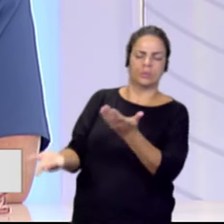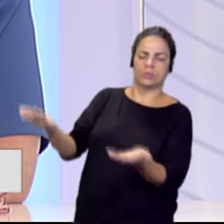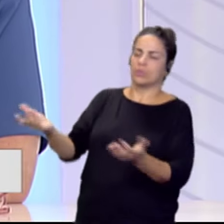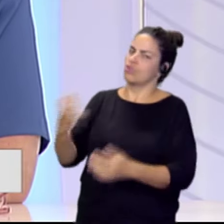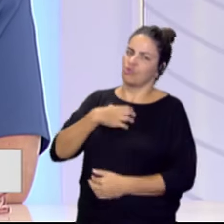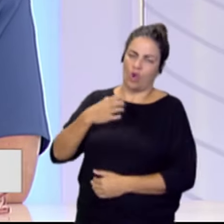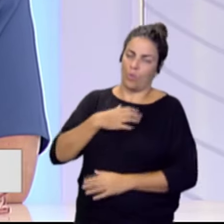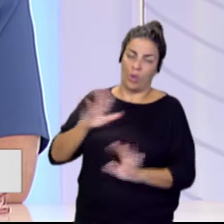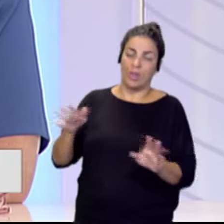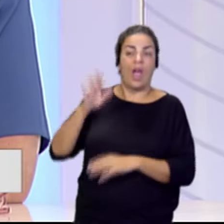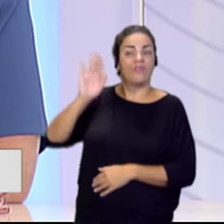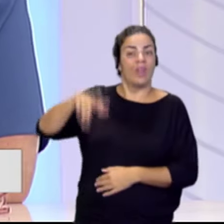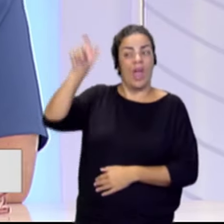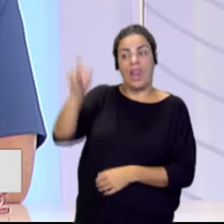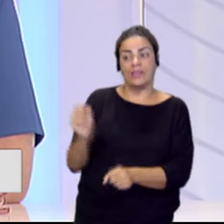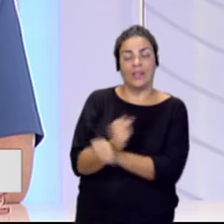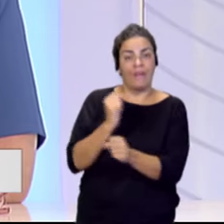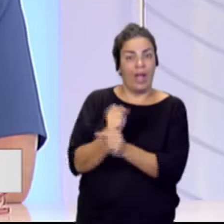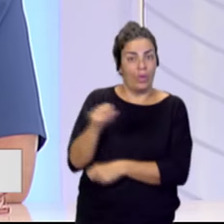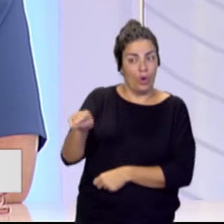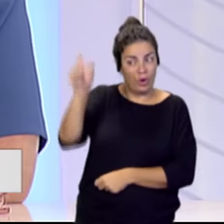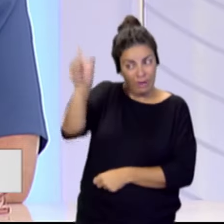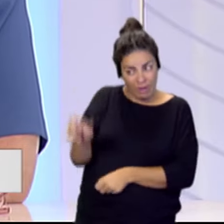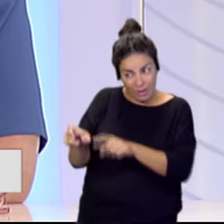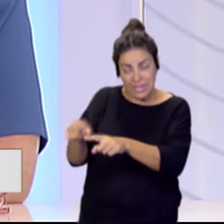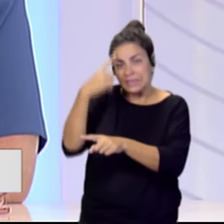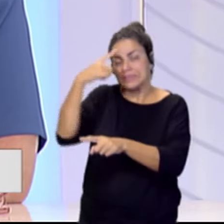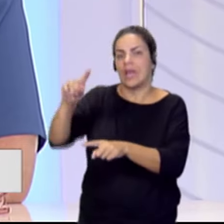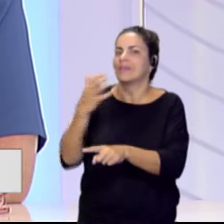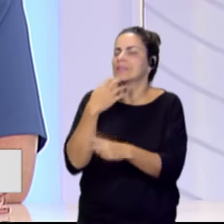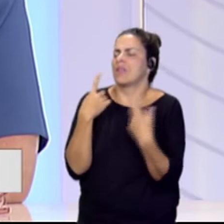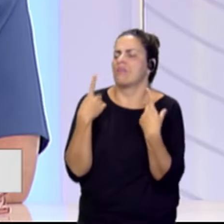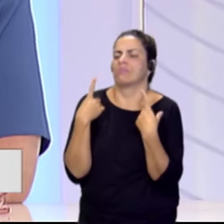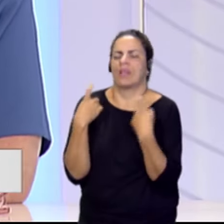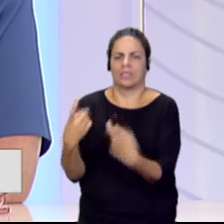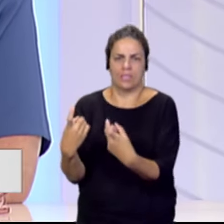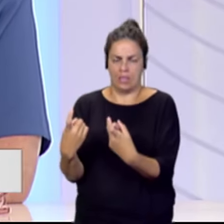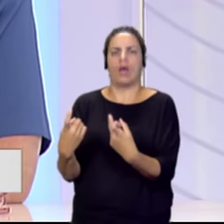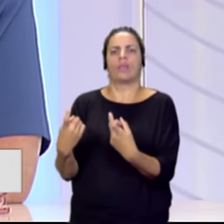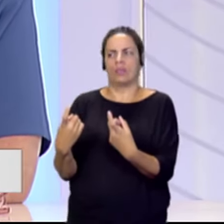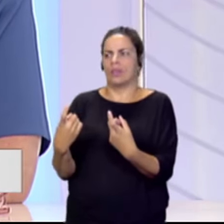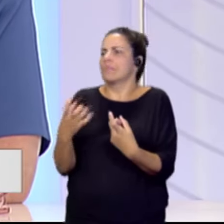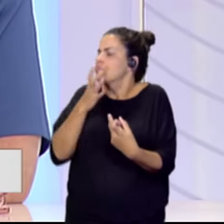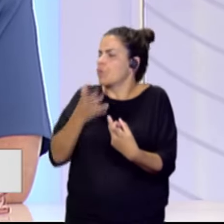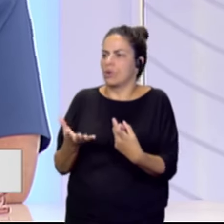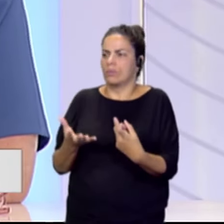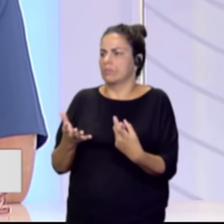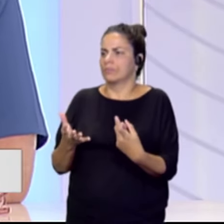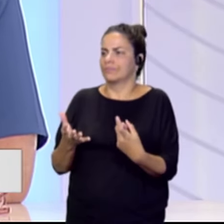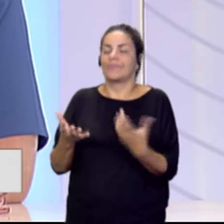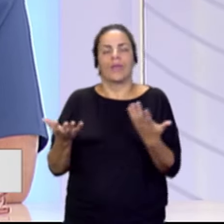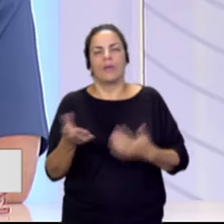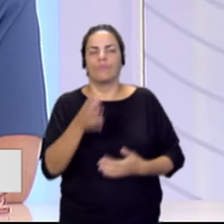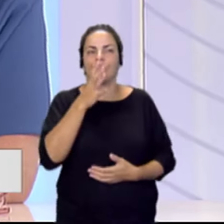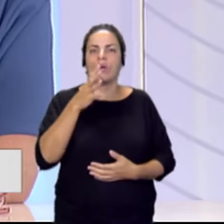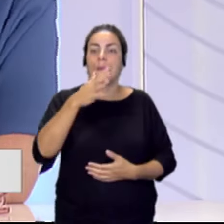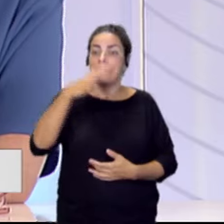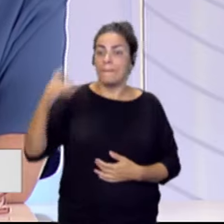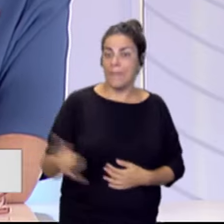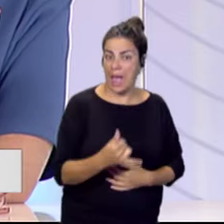el trabajador al final es el primero que sabe que si es por una necesidad imperiosa de no puedes, porque la baja está porque no